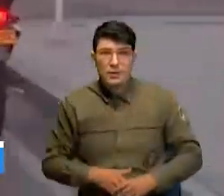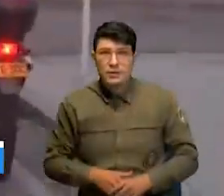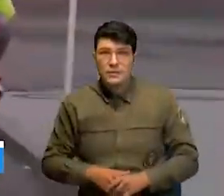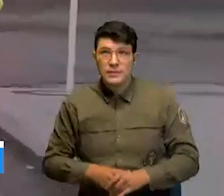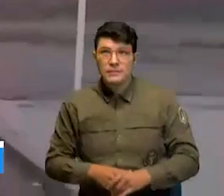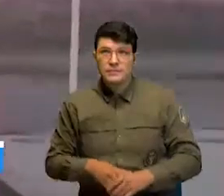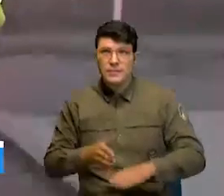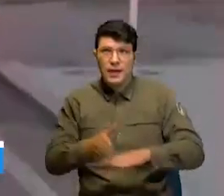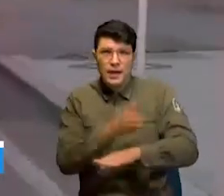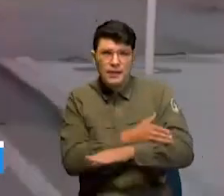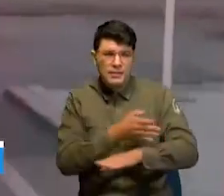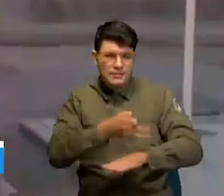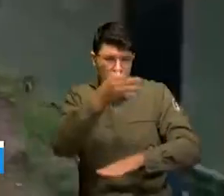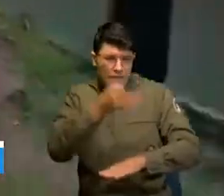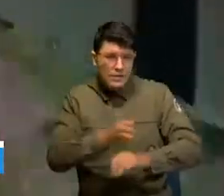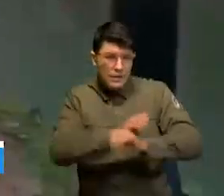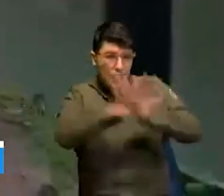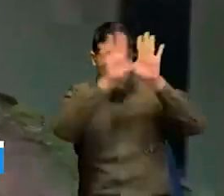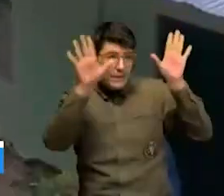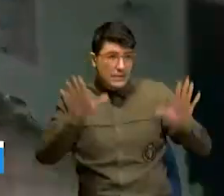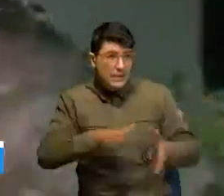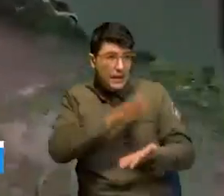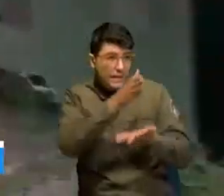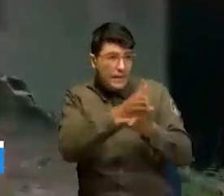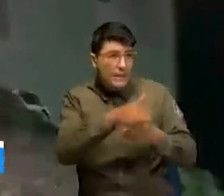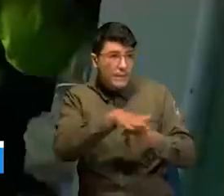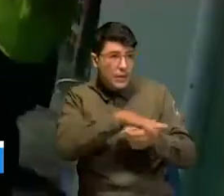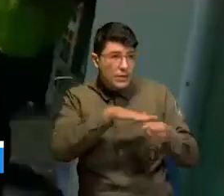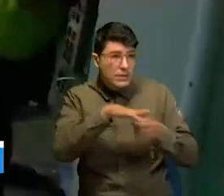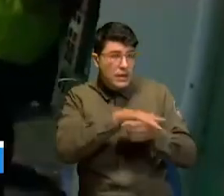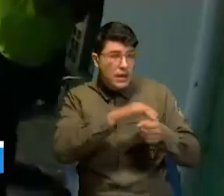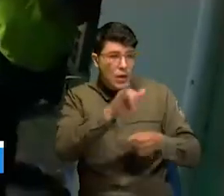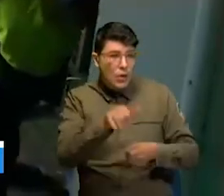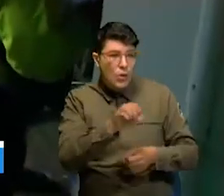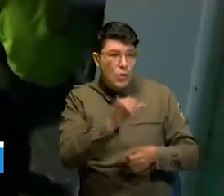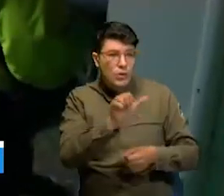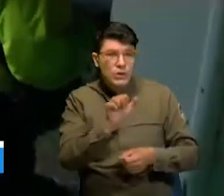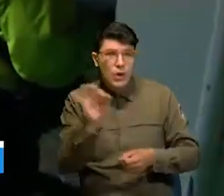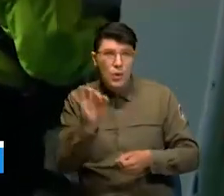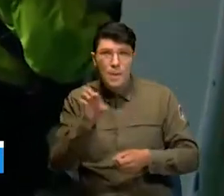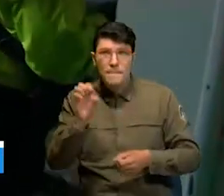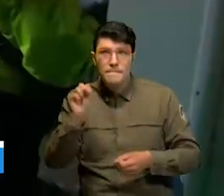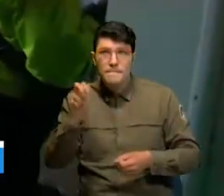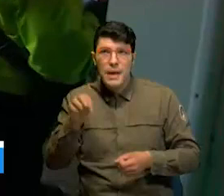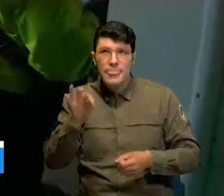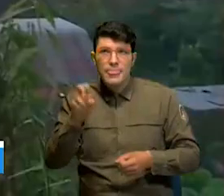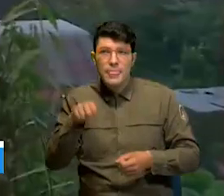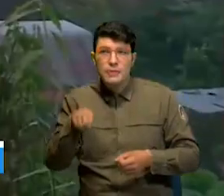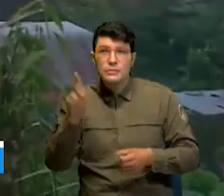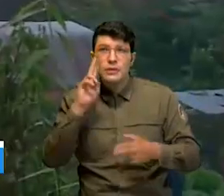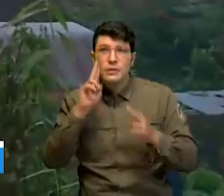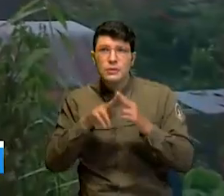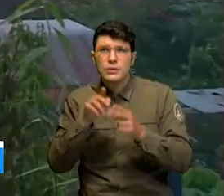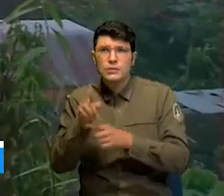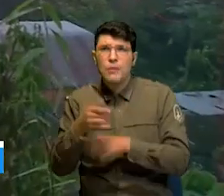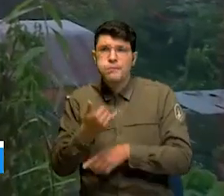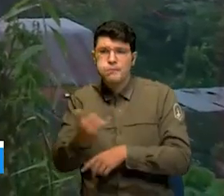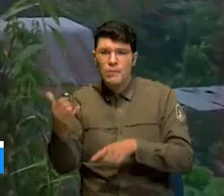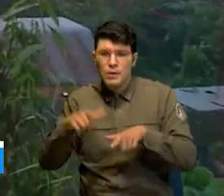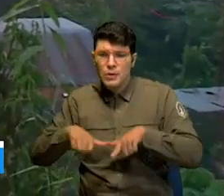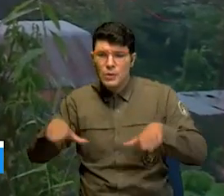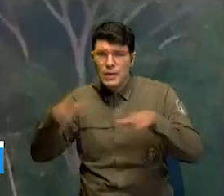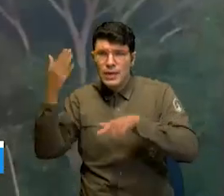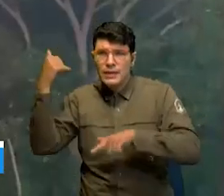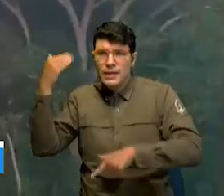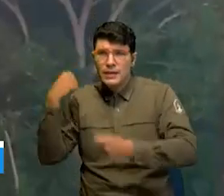desde muy temprano la policía se tomó los barrios la joya y el pantano donde se tenía conocimiento de que existía una olla que desde